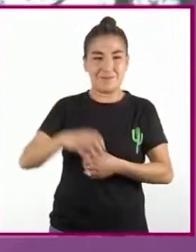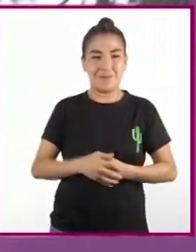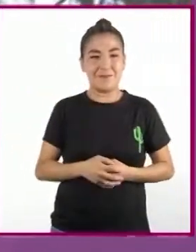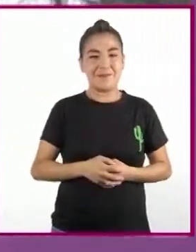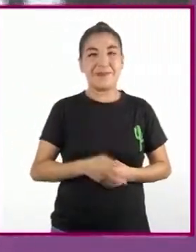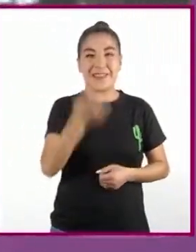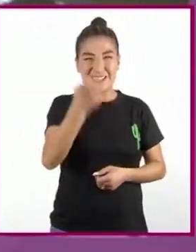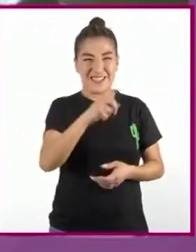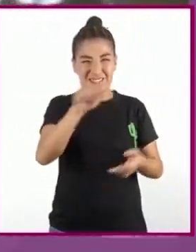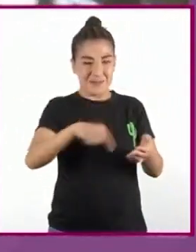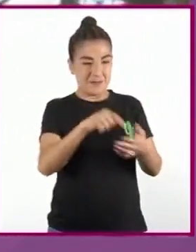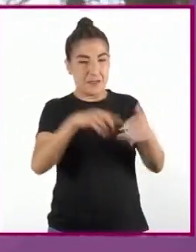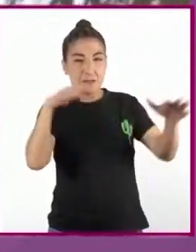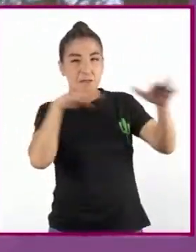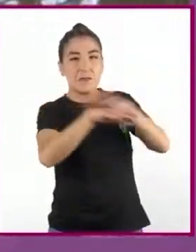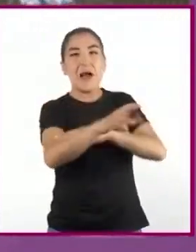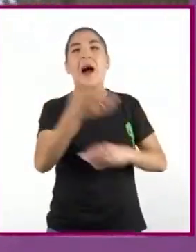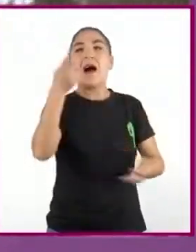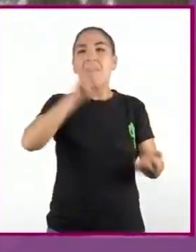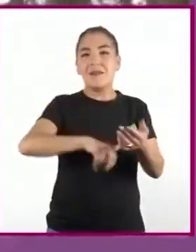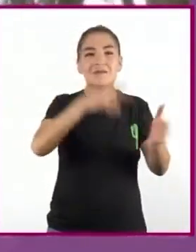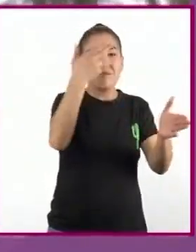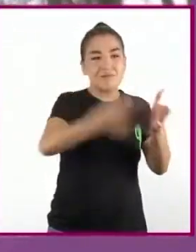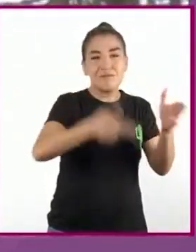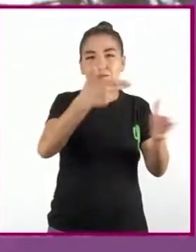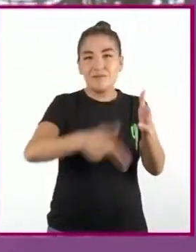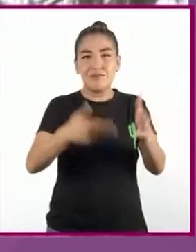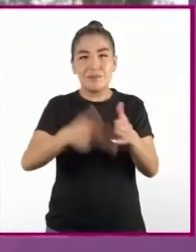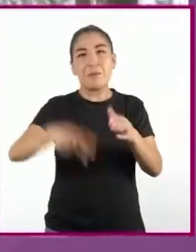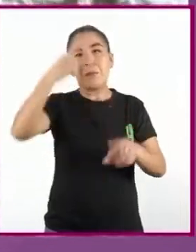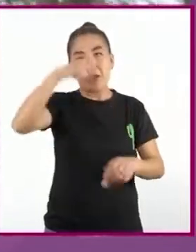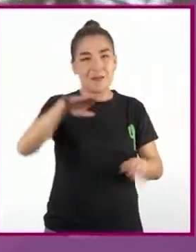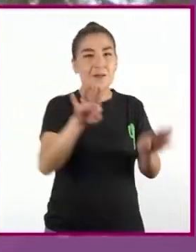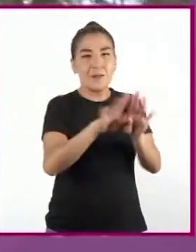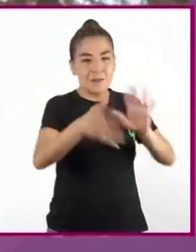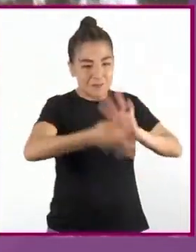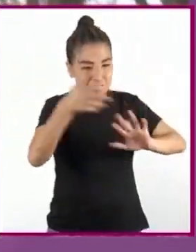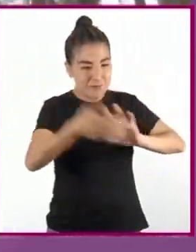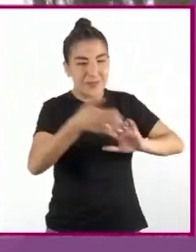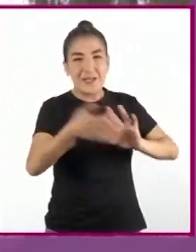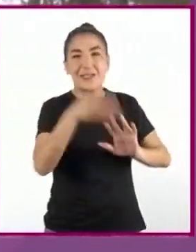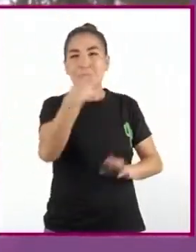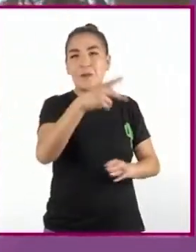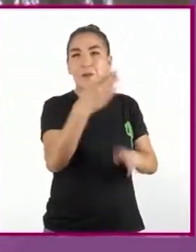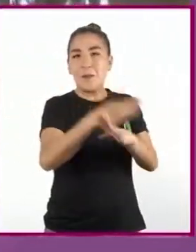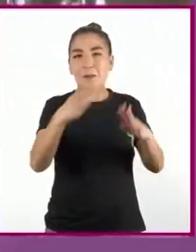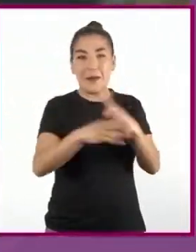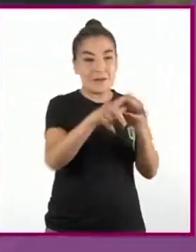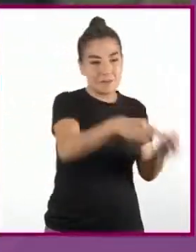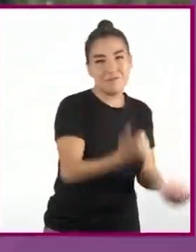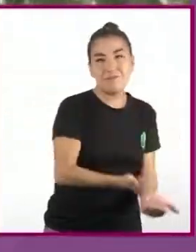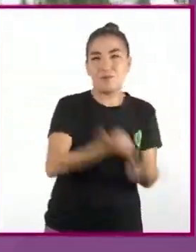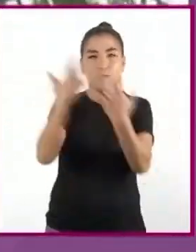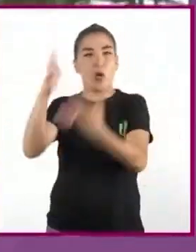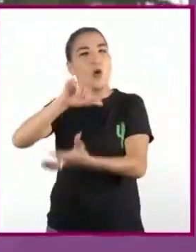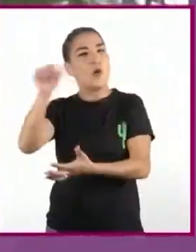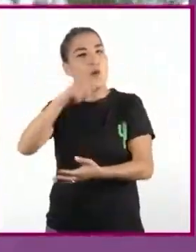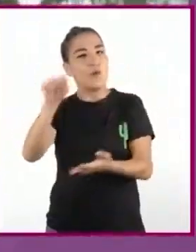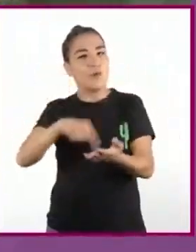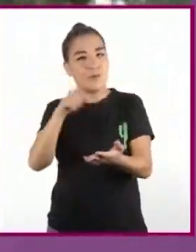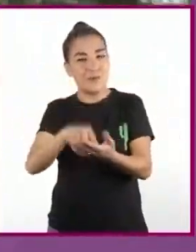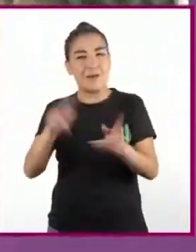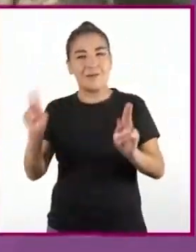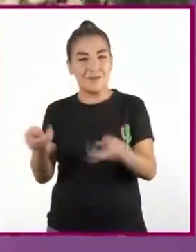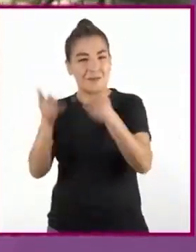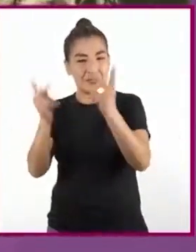estos agujeros está lleno de talleres para sacar material, para llevárselo a elaborar en otro lado. O sea, para hacer, en otro